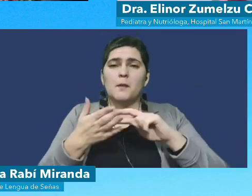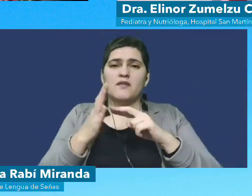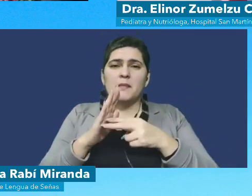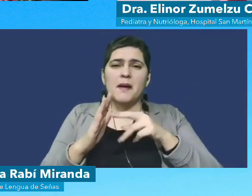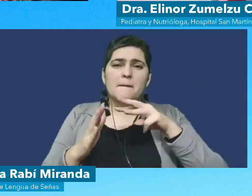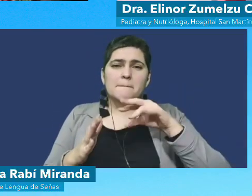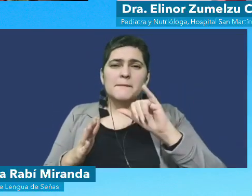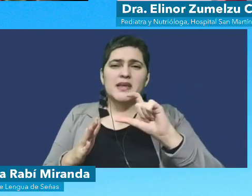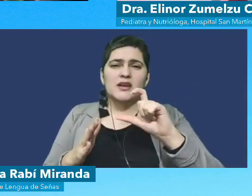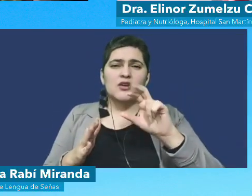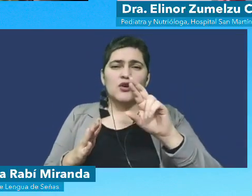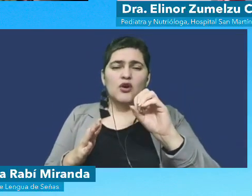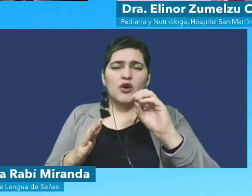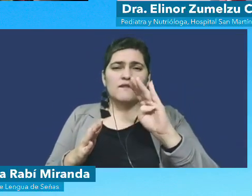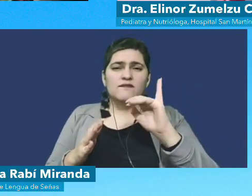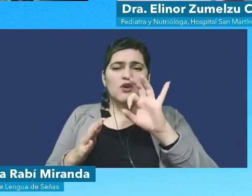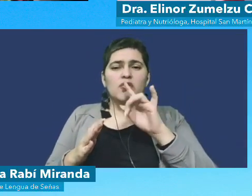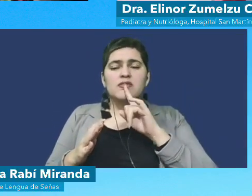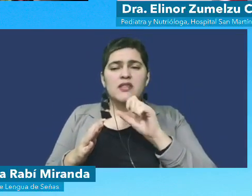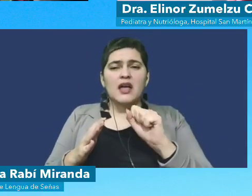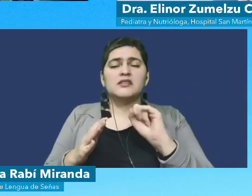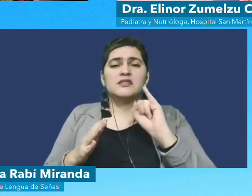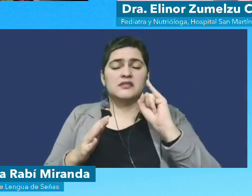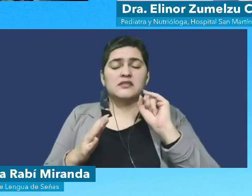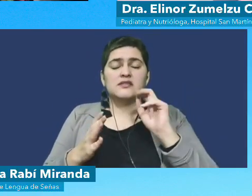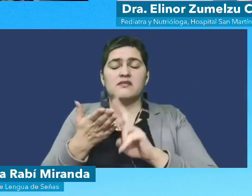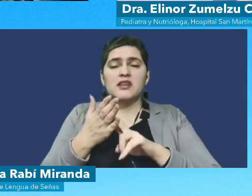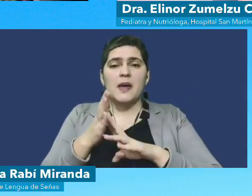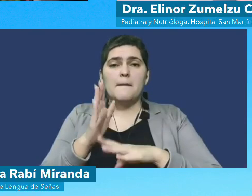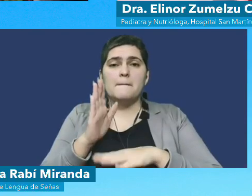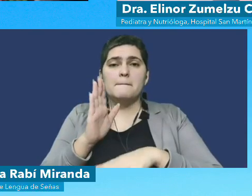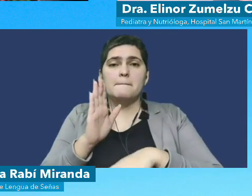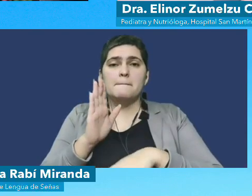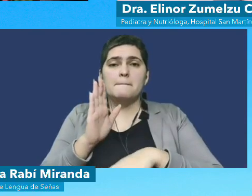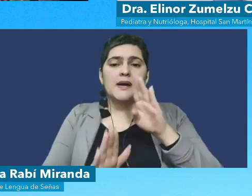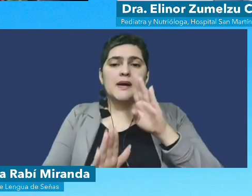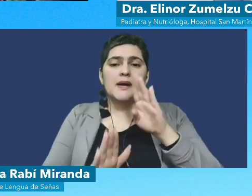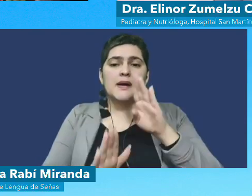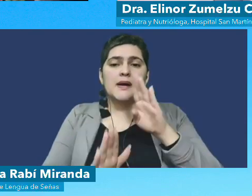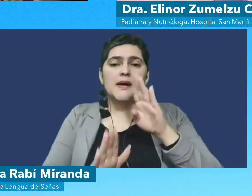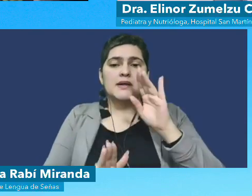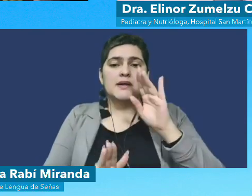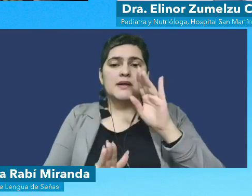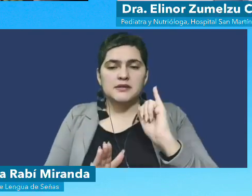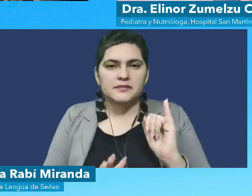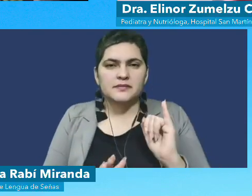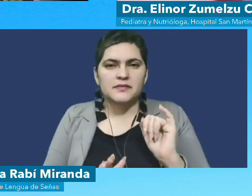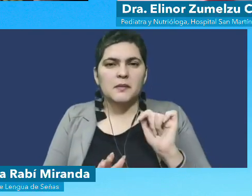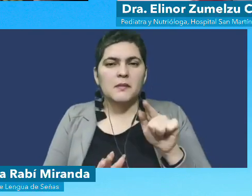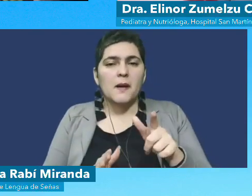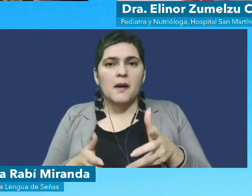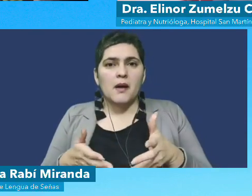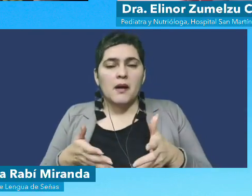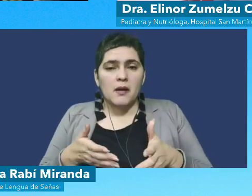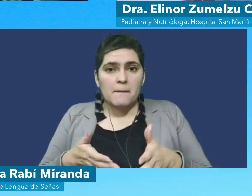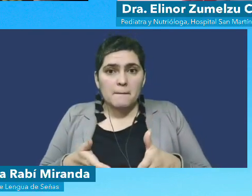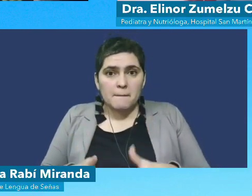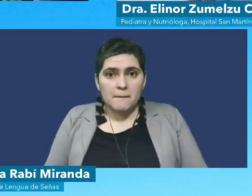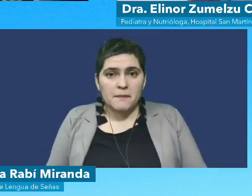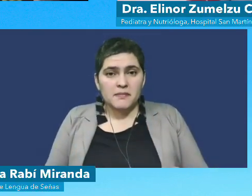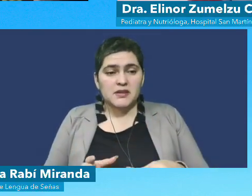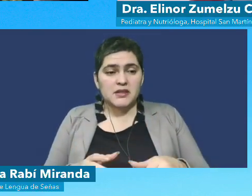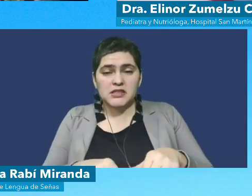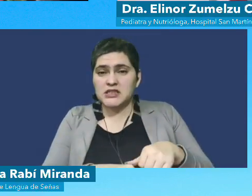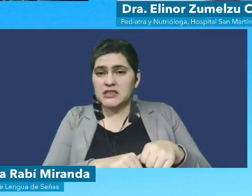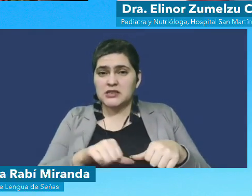qué? Porque no podemos decir que entonces hay más parto por cesárea en autismo o hay más uso de antibióticos en autismo,